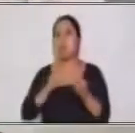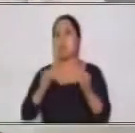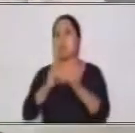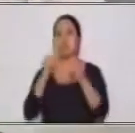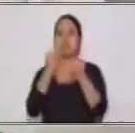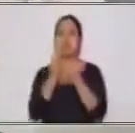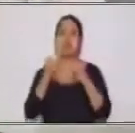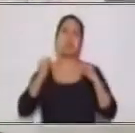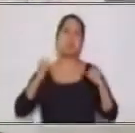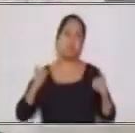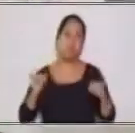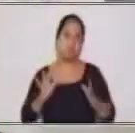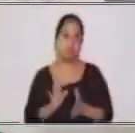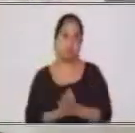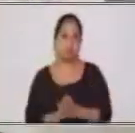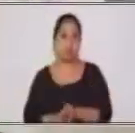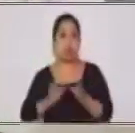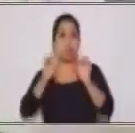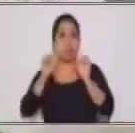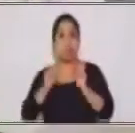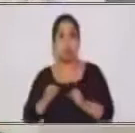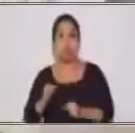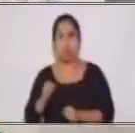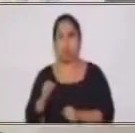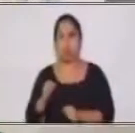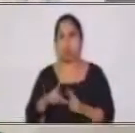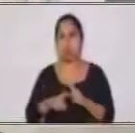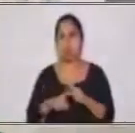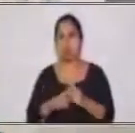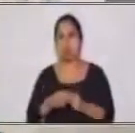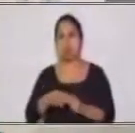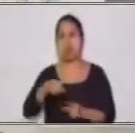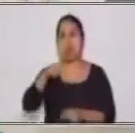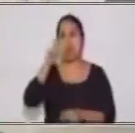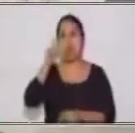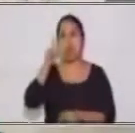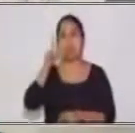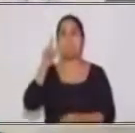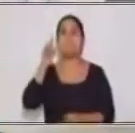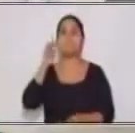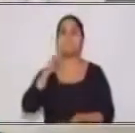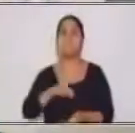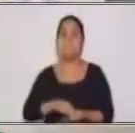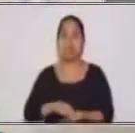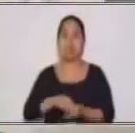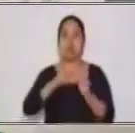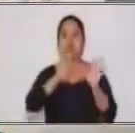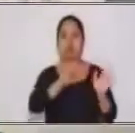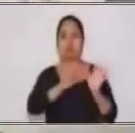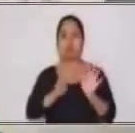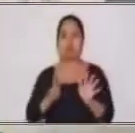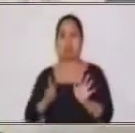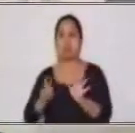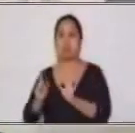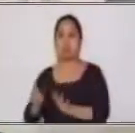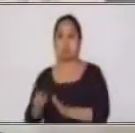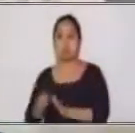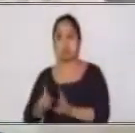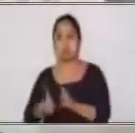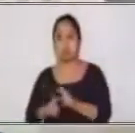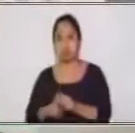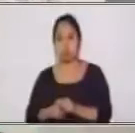eso? Podemos contextualizarnos en 1776, cuando surge la independencia de Estados